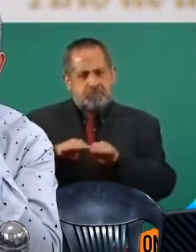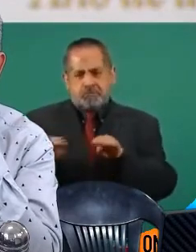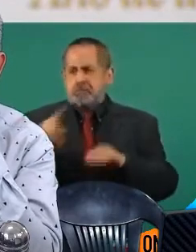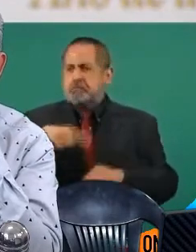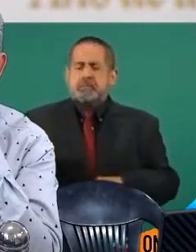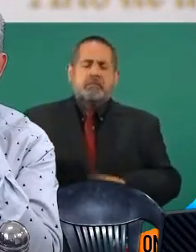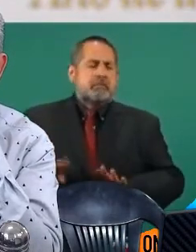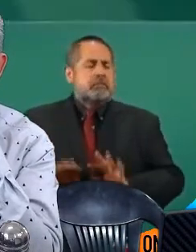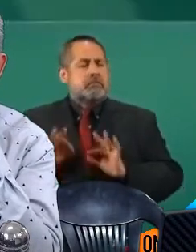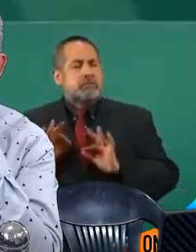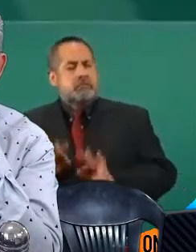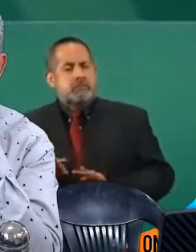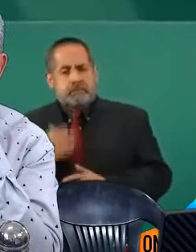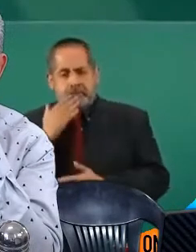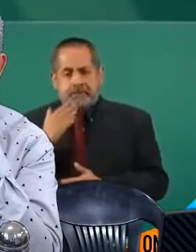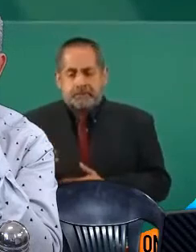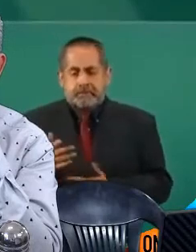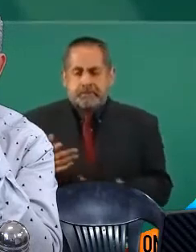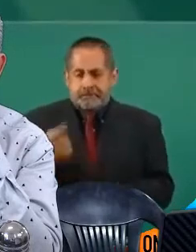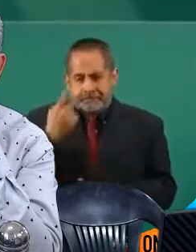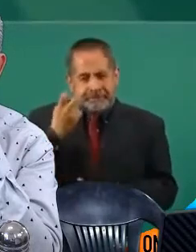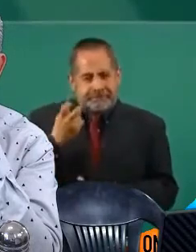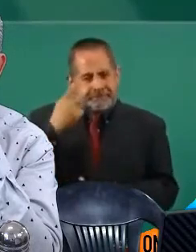consumidores, para que el subsidio